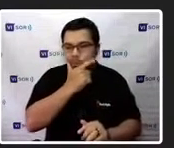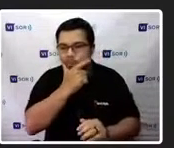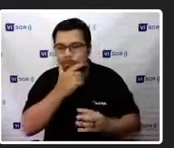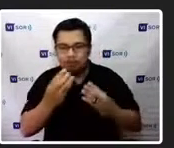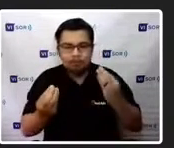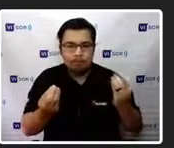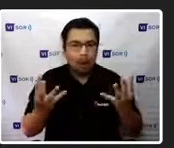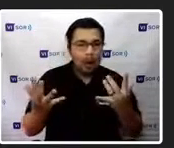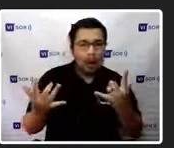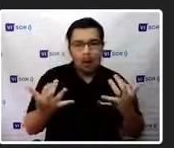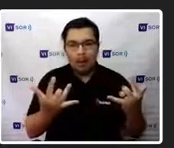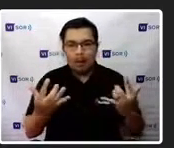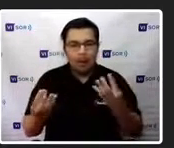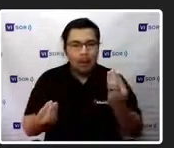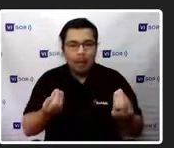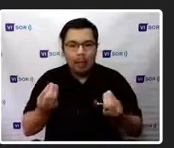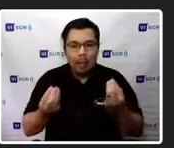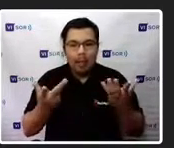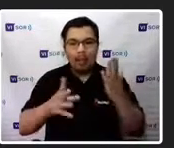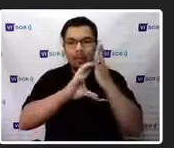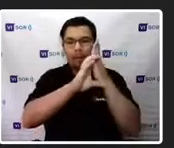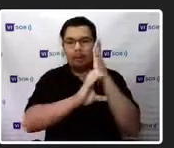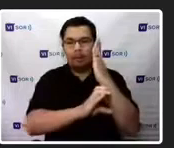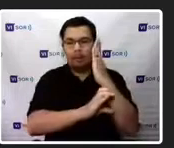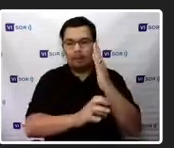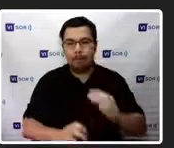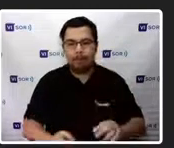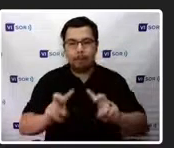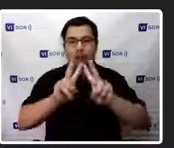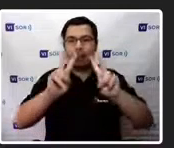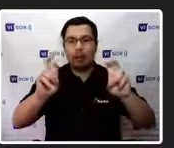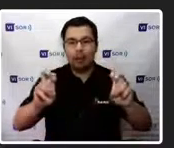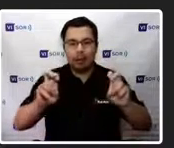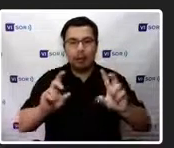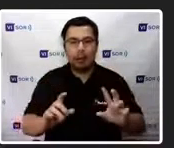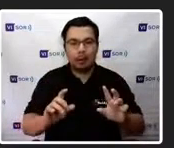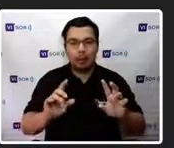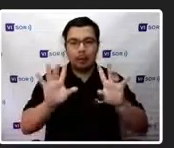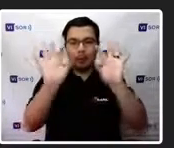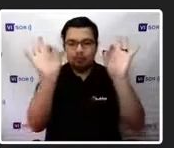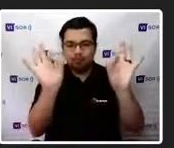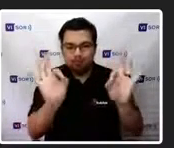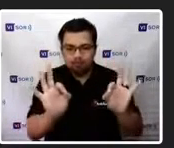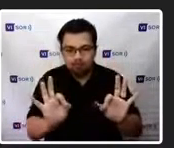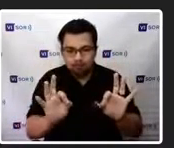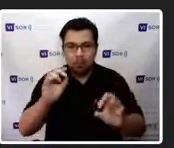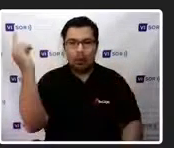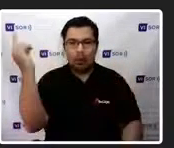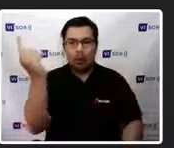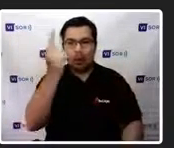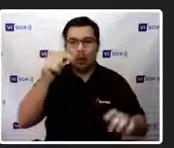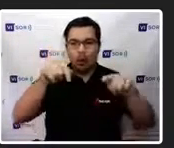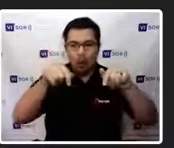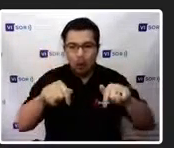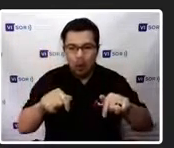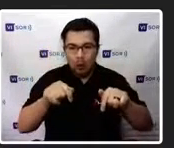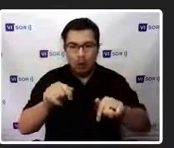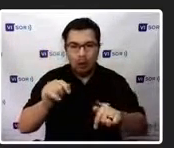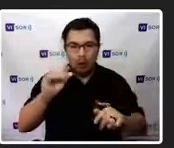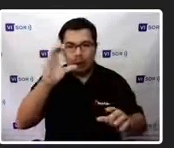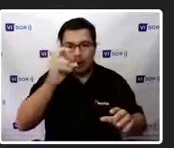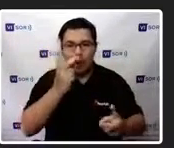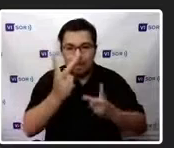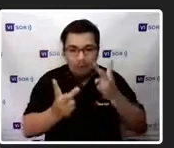carrera. En términos de información general, hoy día vamos a revisar la carrera de ecoturismo, ¿ya?